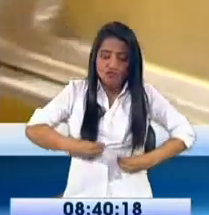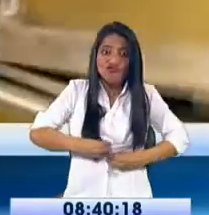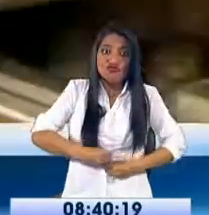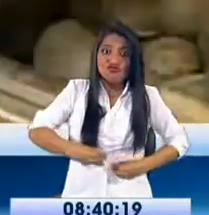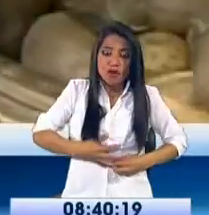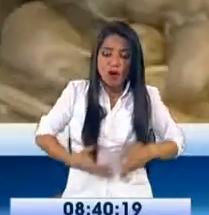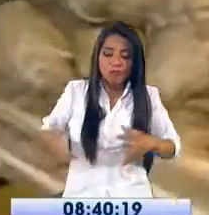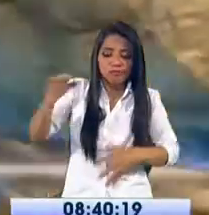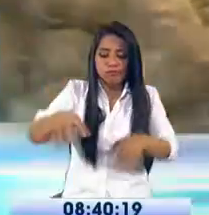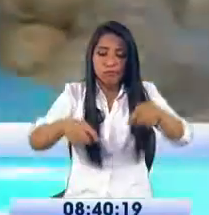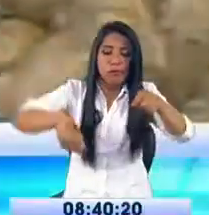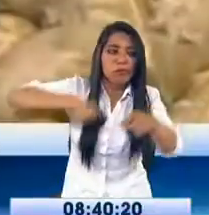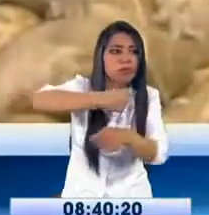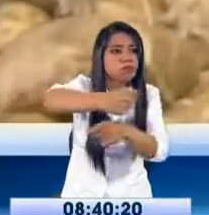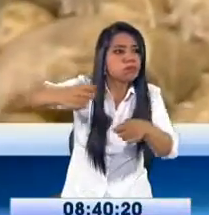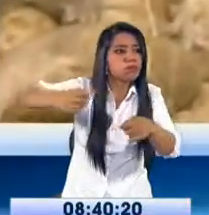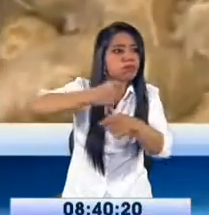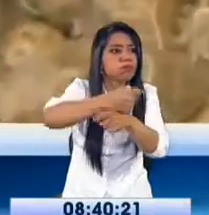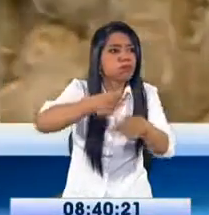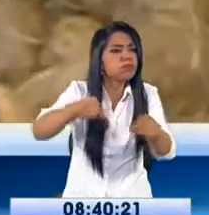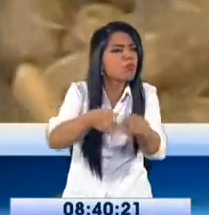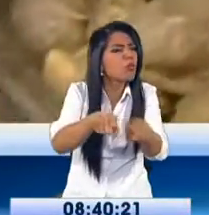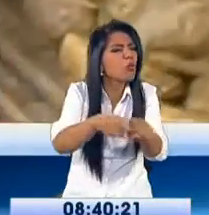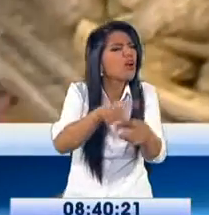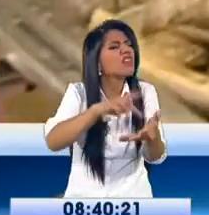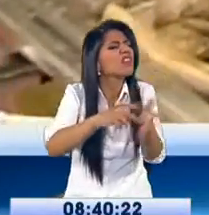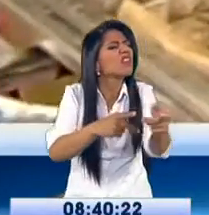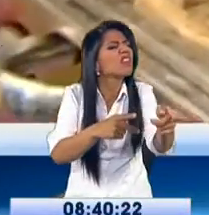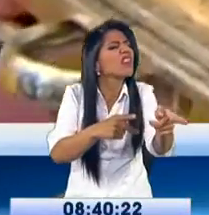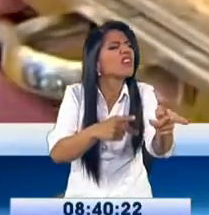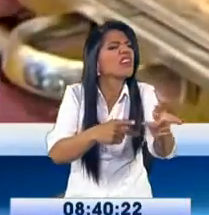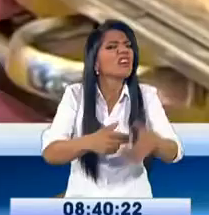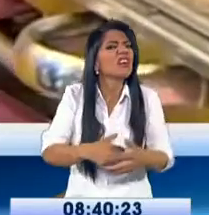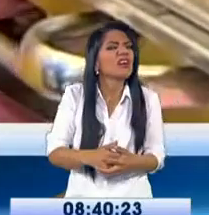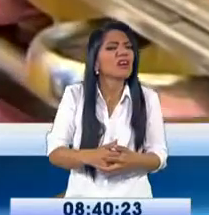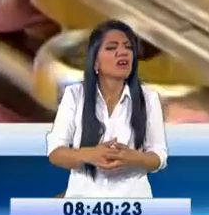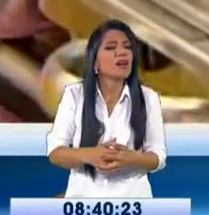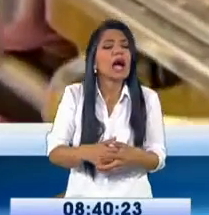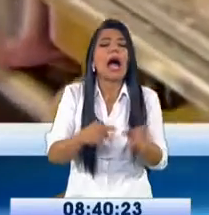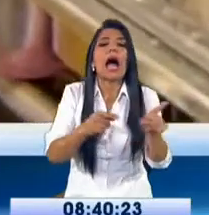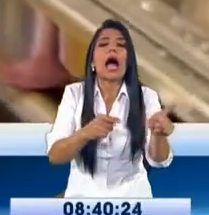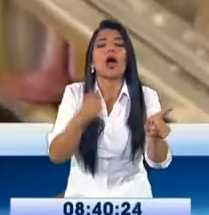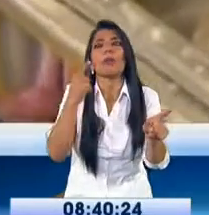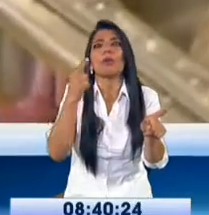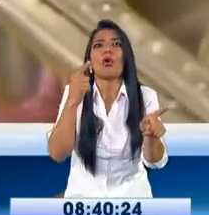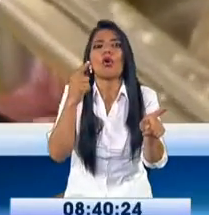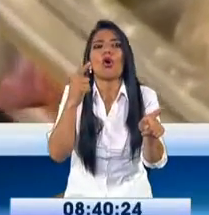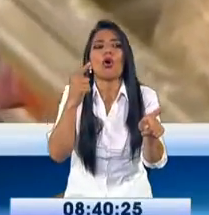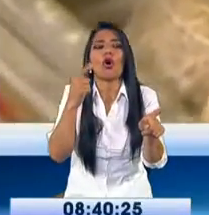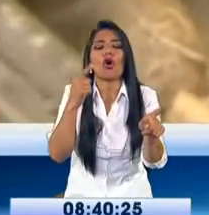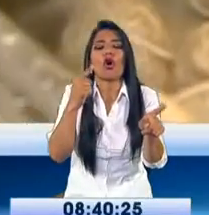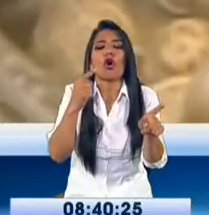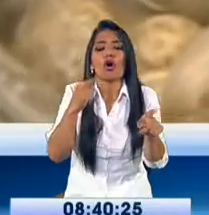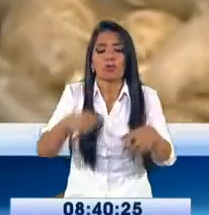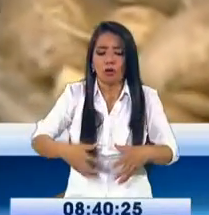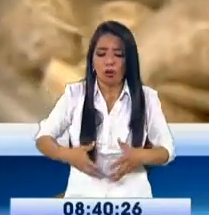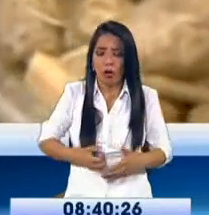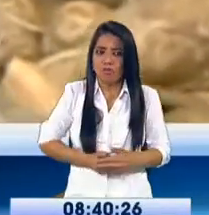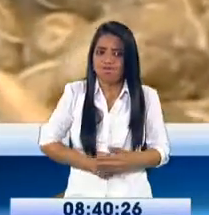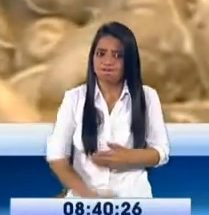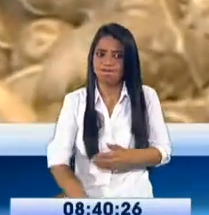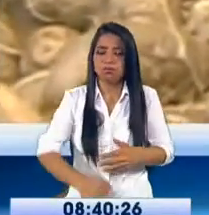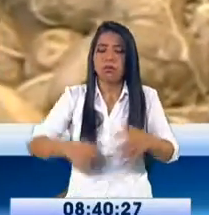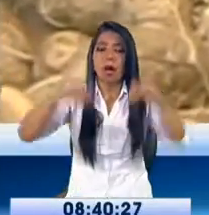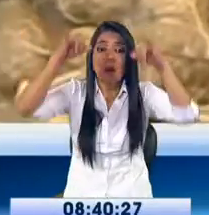mamá mamá parece esto de aquí que estamos viendo es la madre de la vaca es la madre de la placenta de la vaca